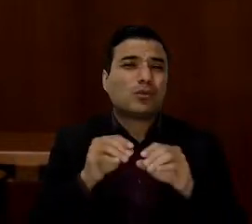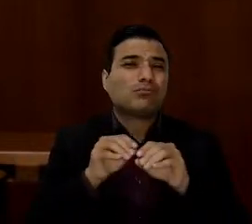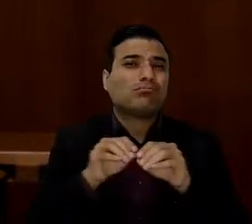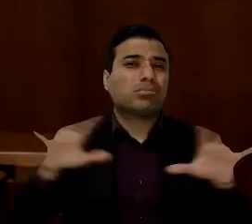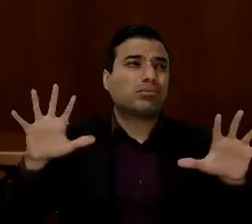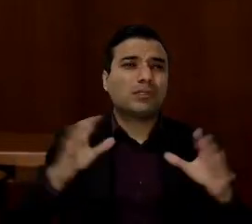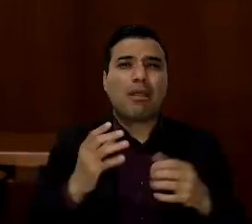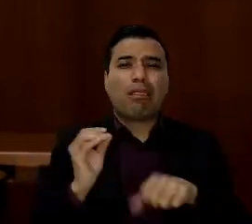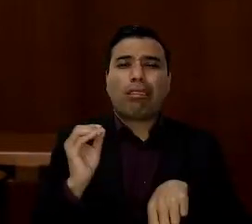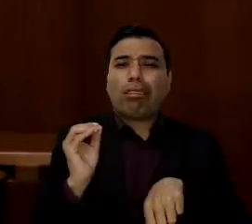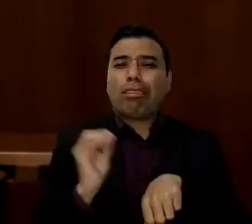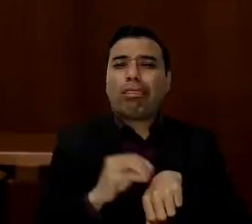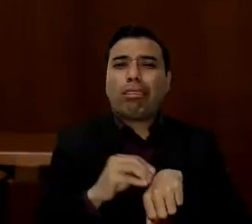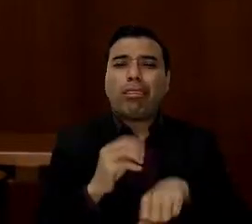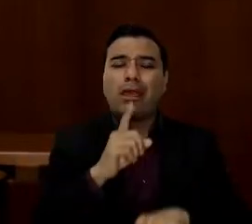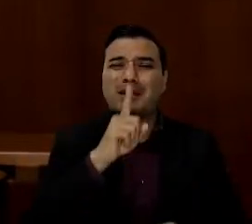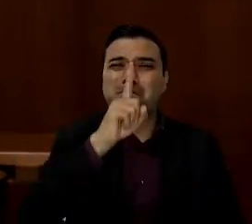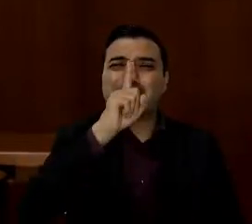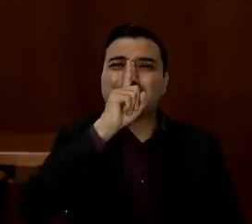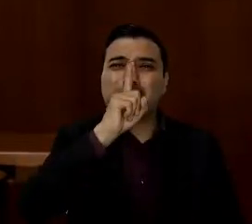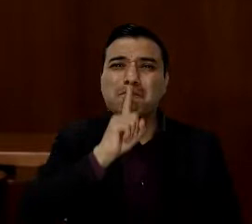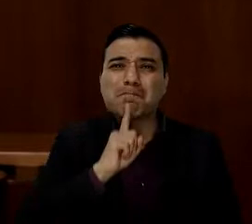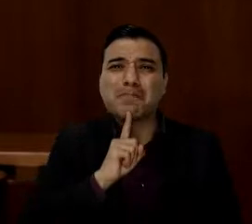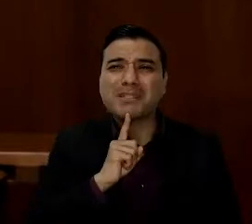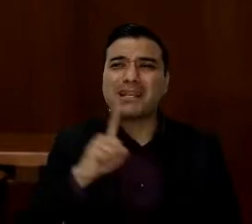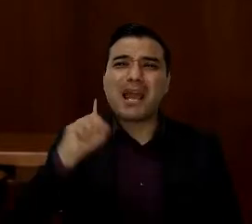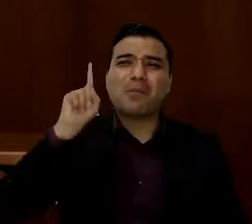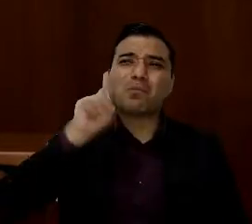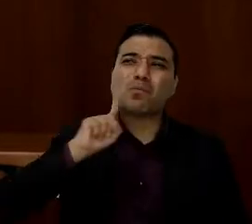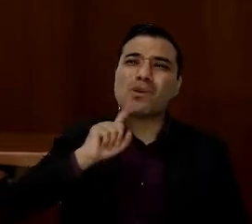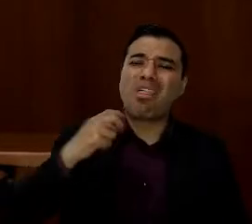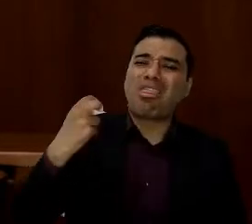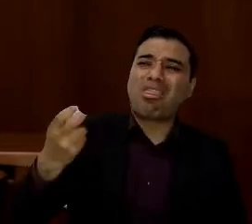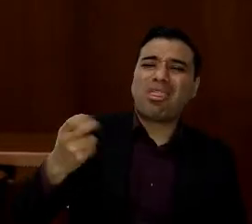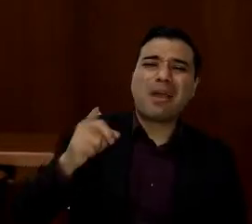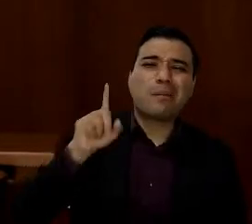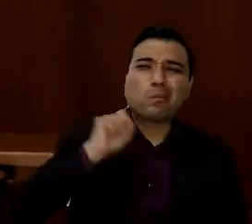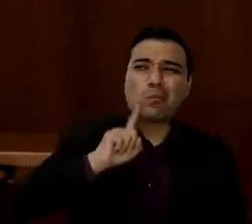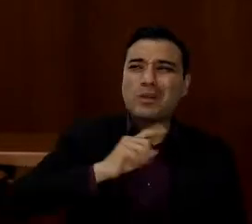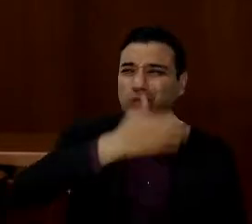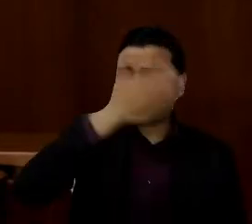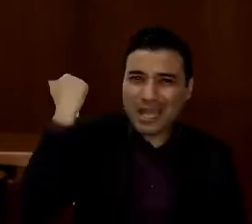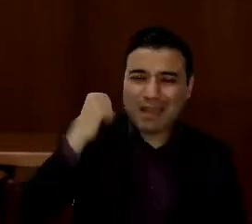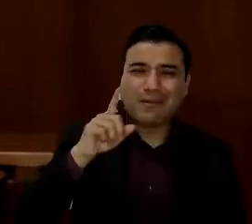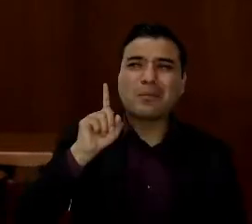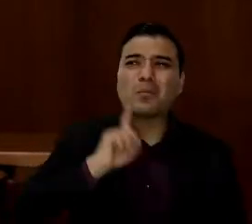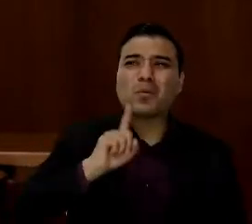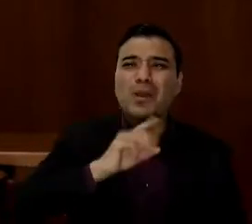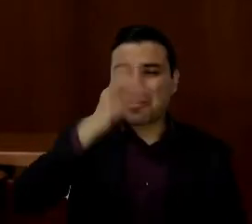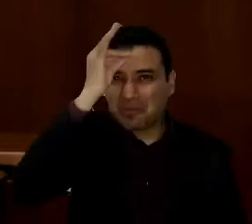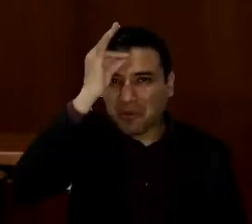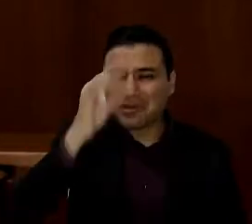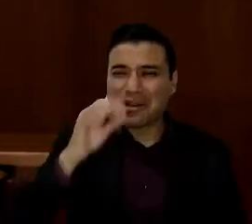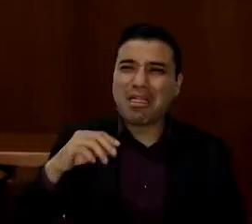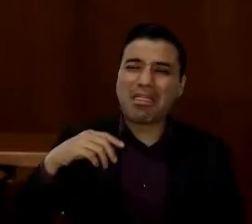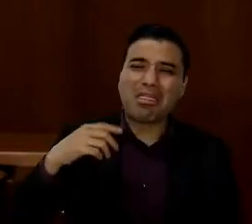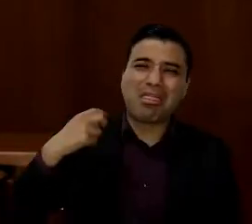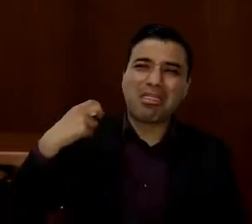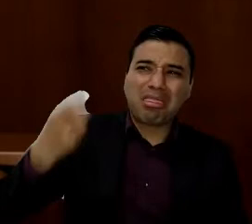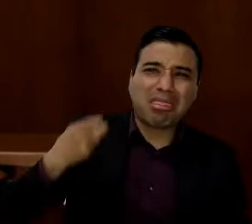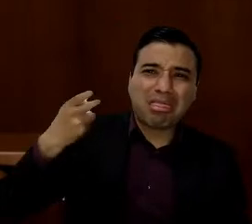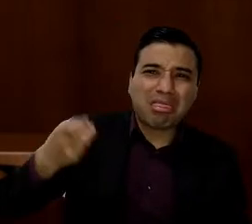distorsionados o carentes de veracidad acerca de las capacidades y habilidades personales la